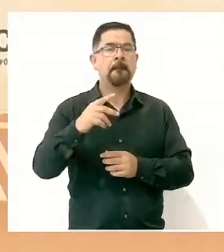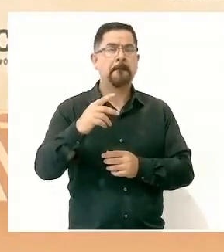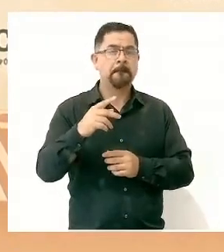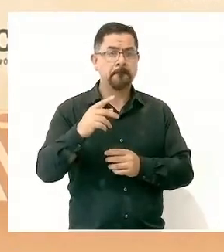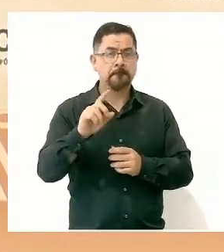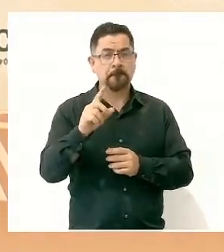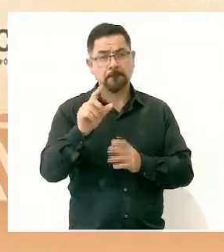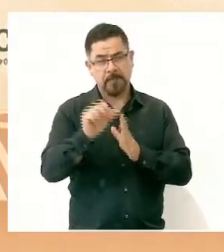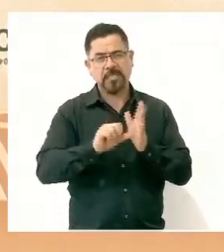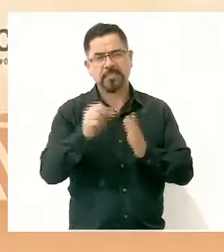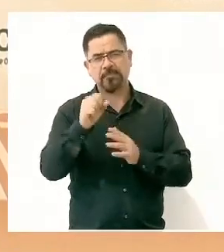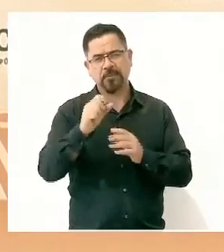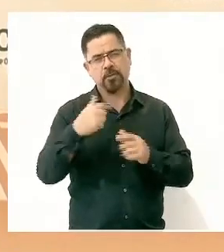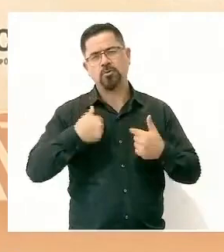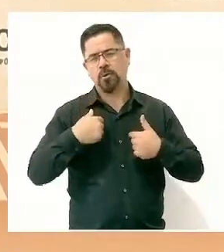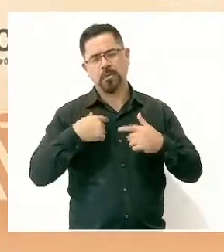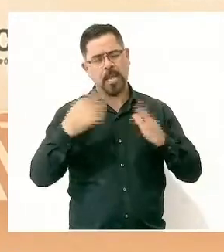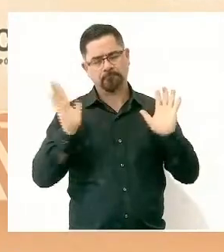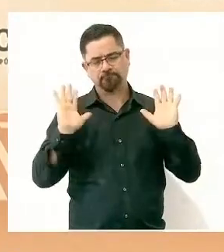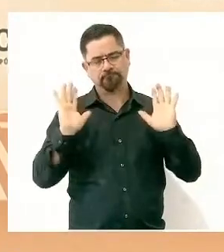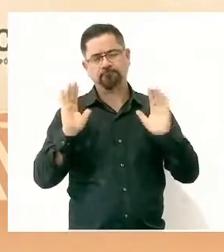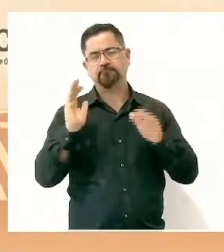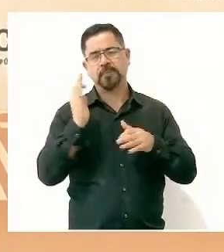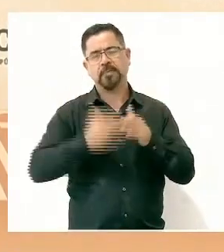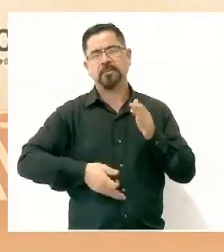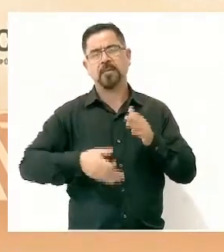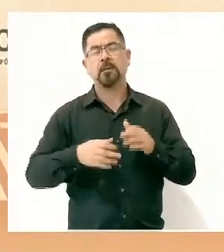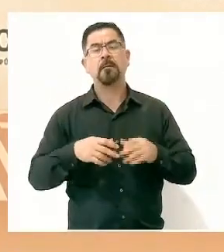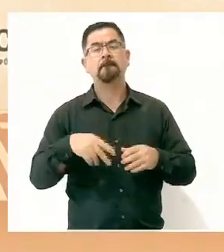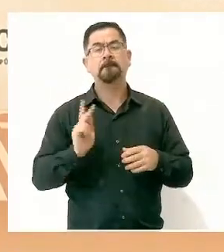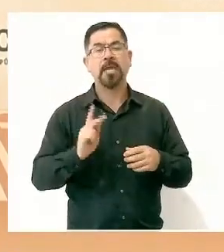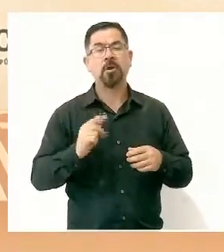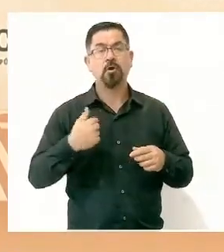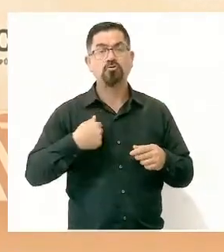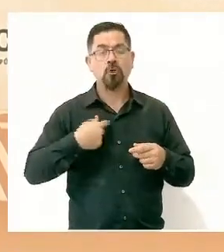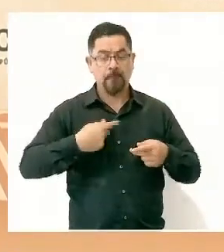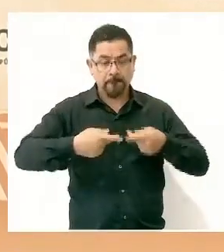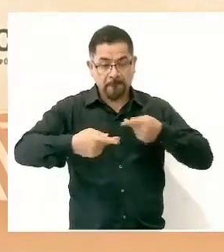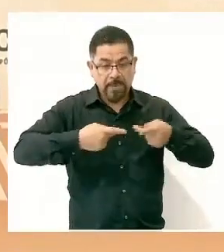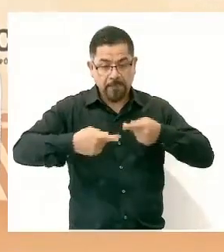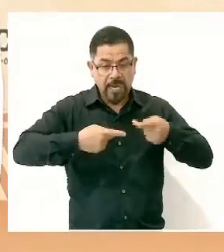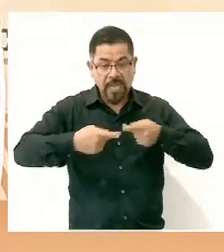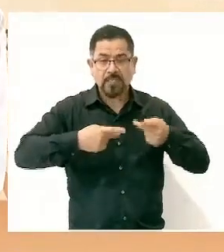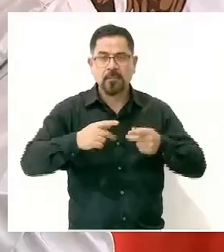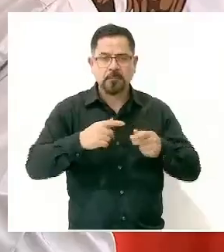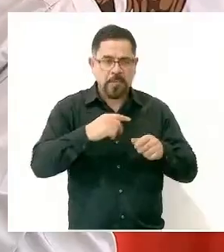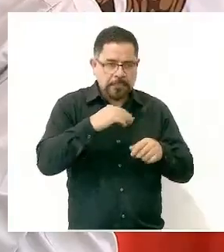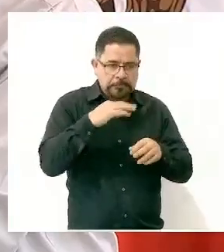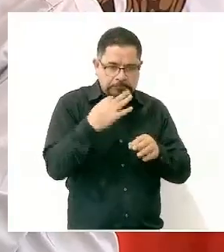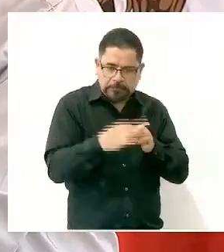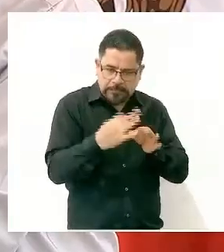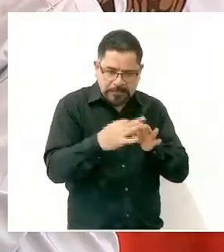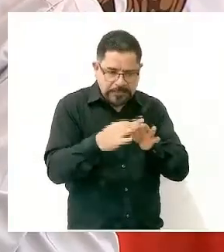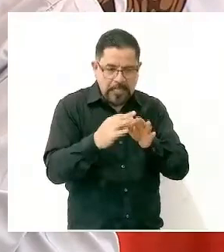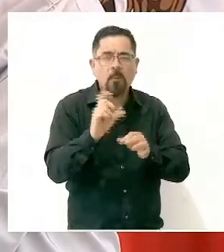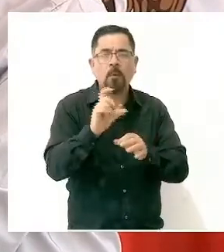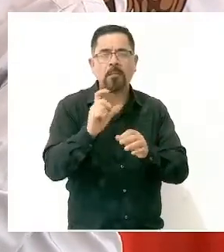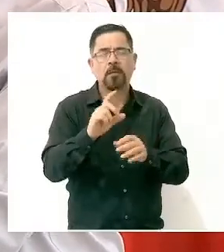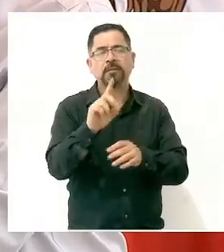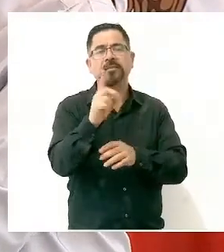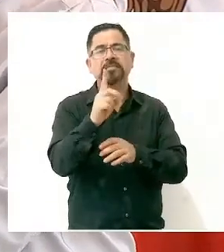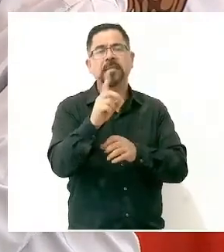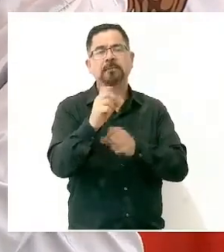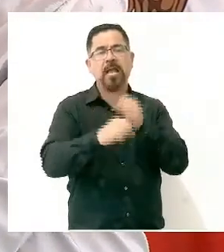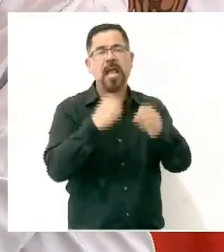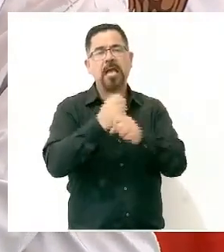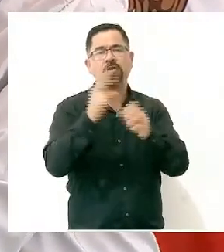todo para concluir las obras en diciembre del 23, para